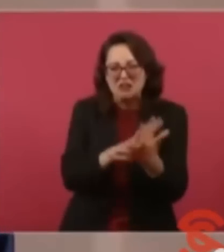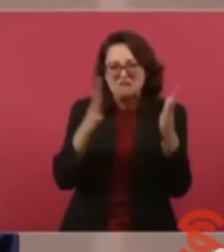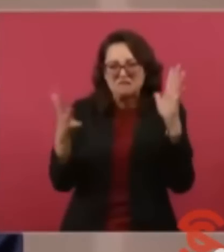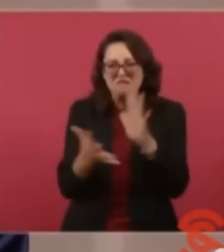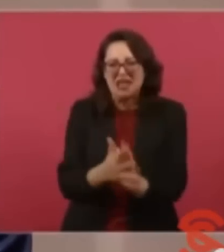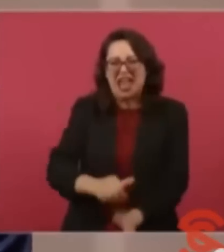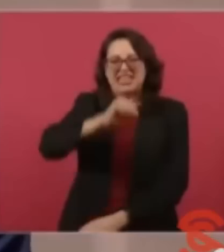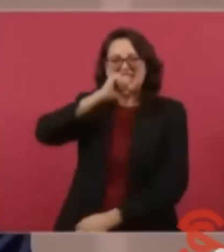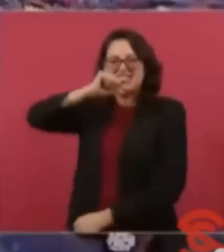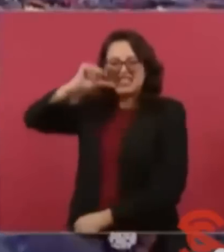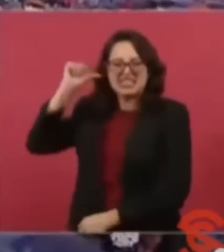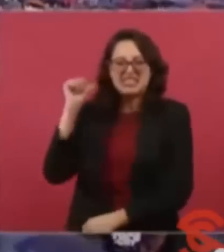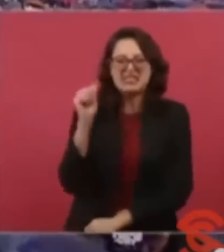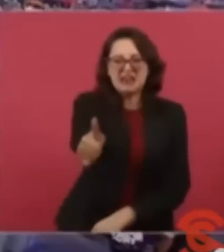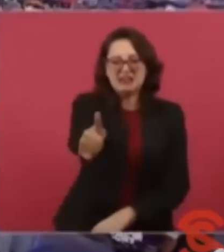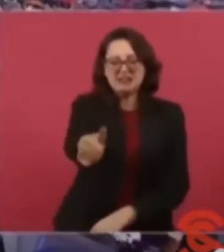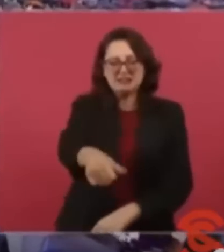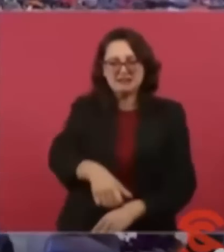padecimos.